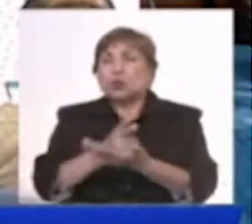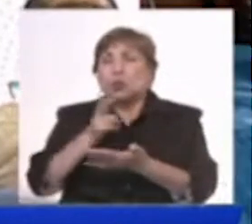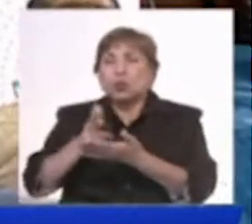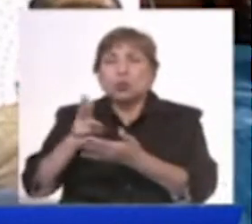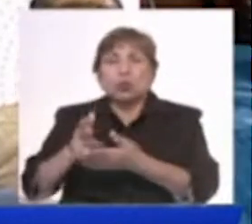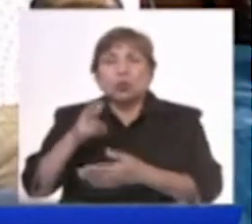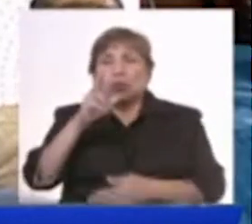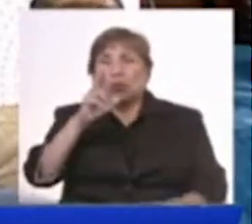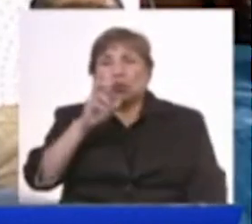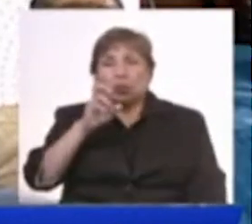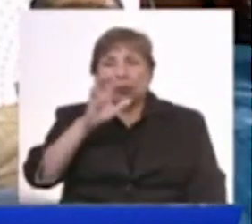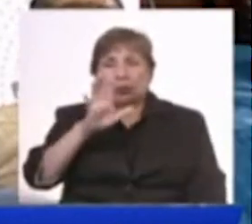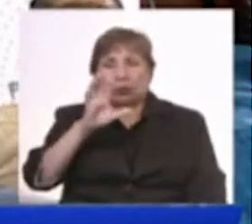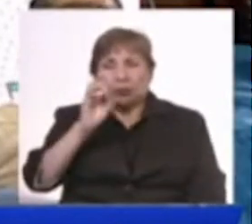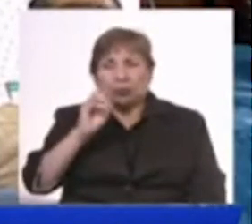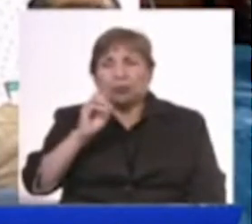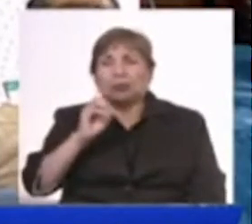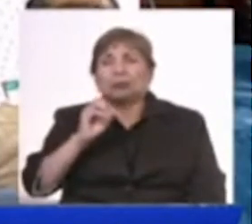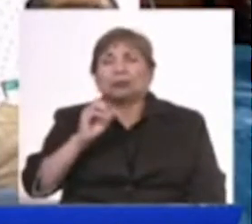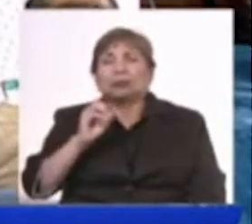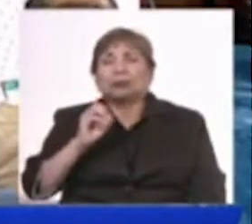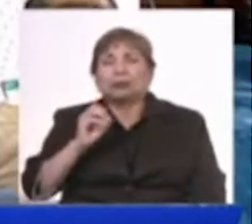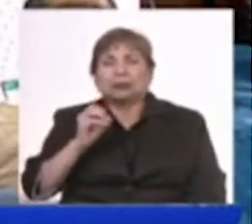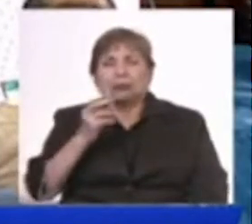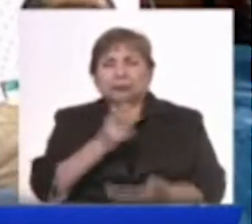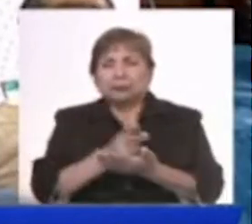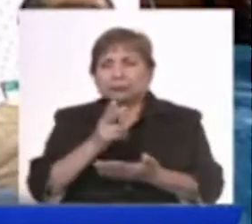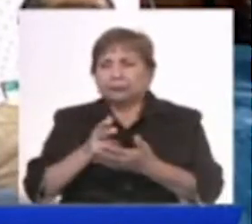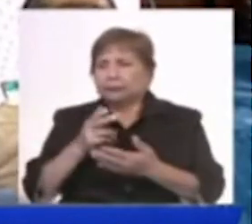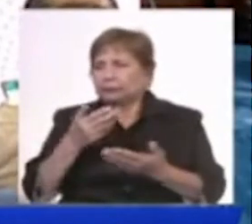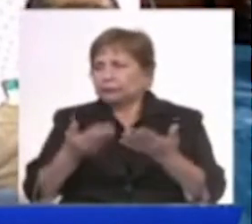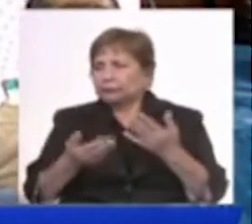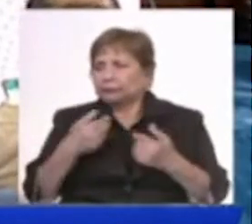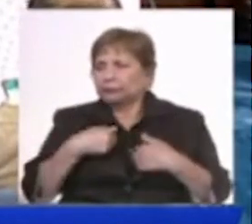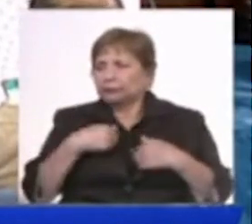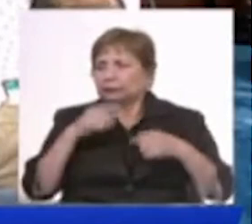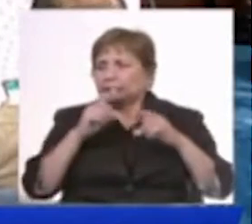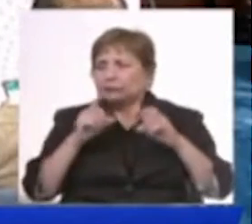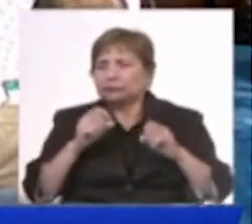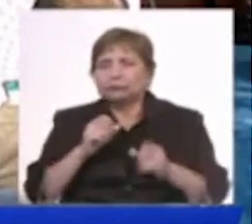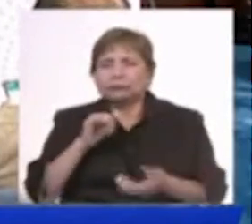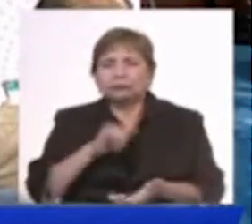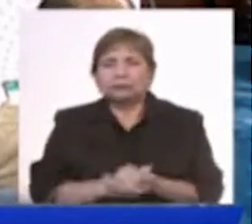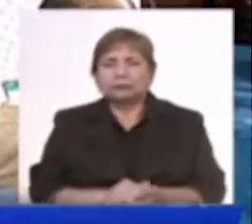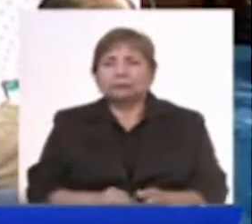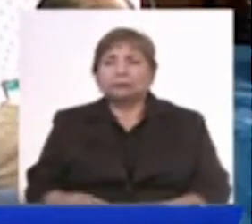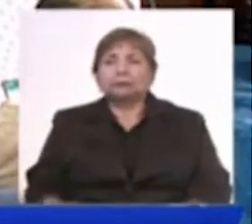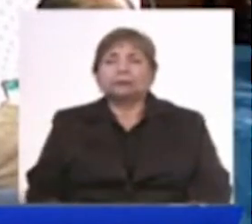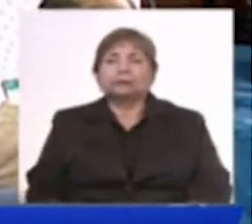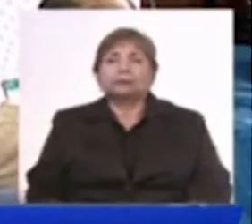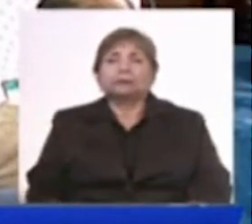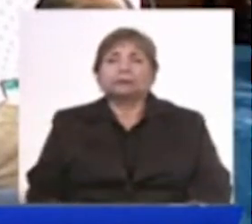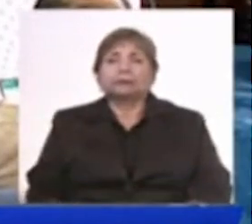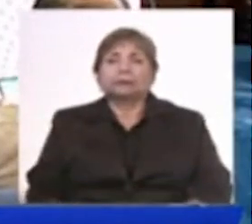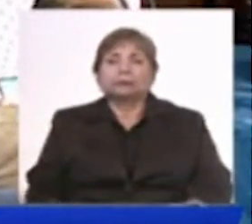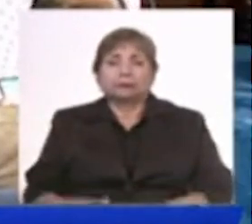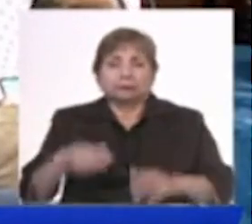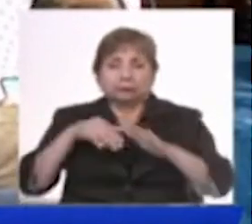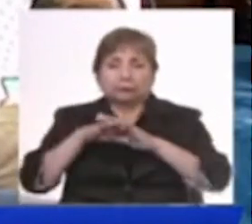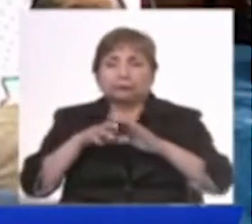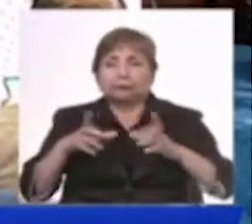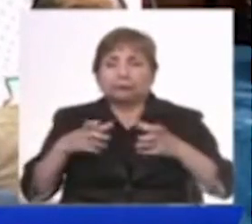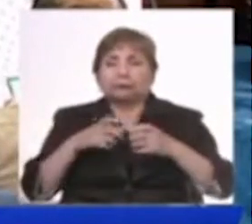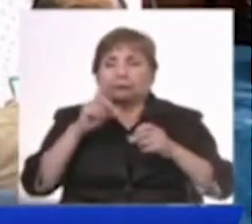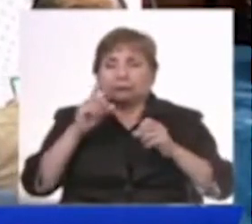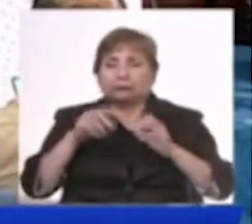para 250, ¿entendí? 250 estacionamientos. Y ahí va la pregunta justamente que, por ejemplo, cuando yo ingreso al Congreso me